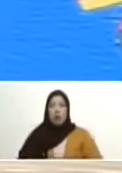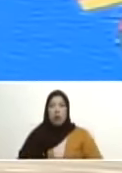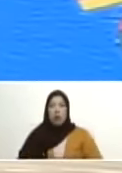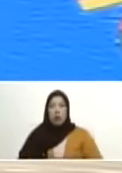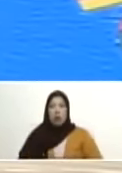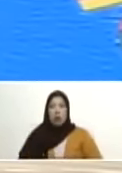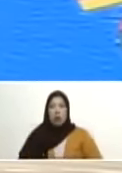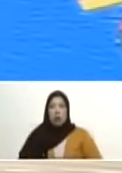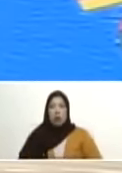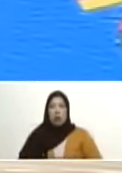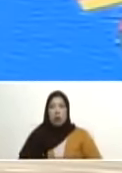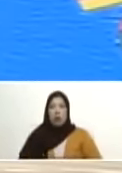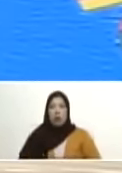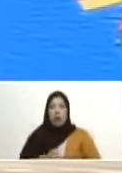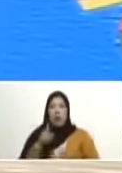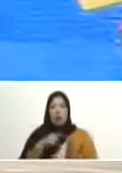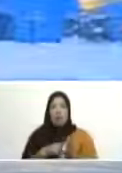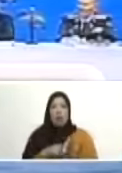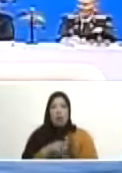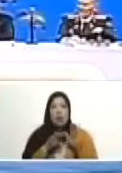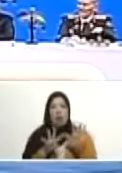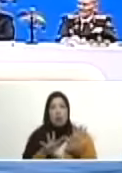28. El 28.